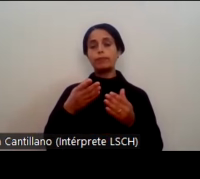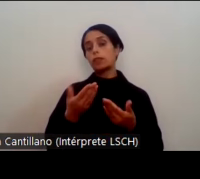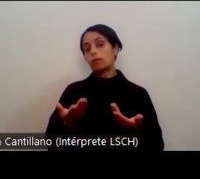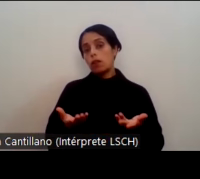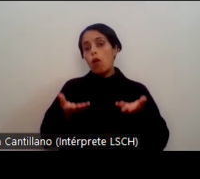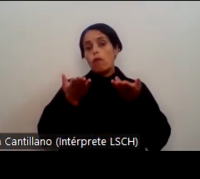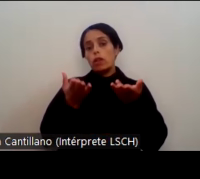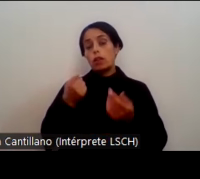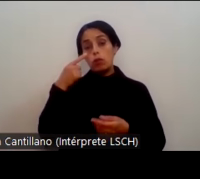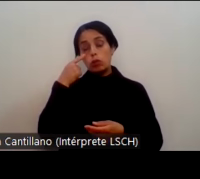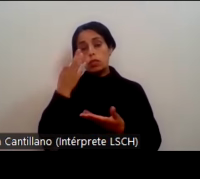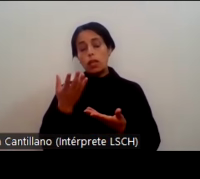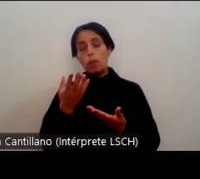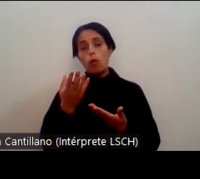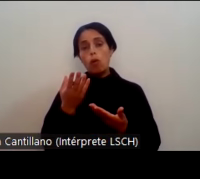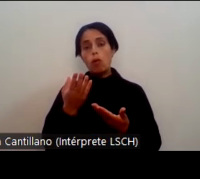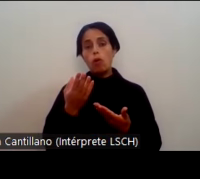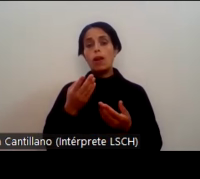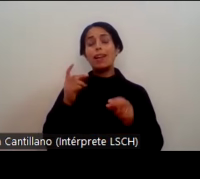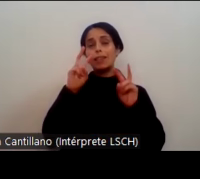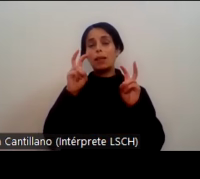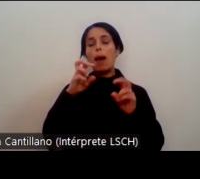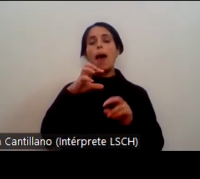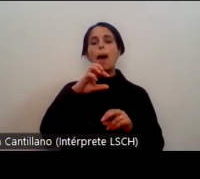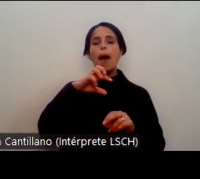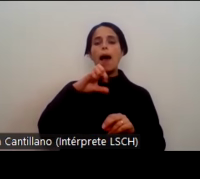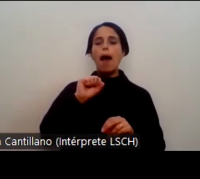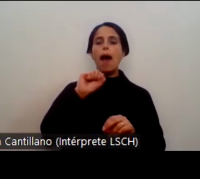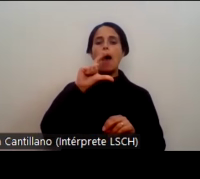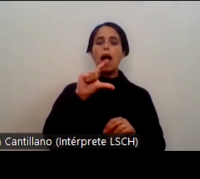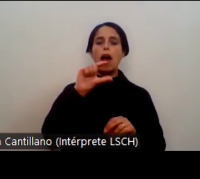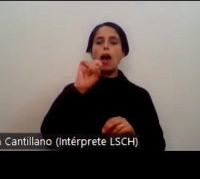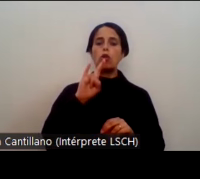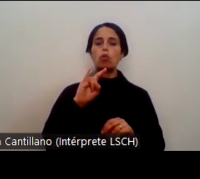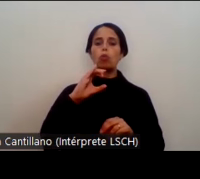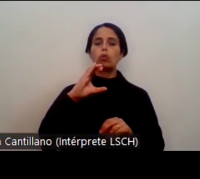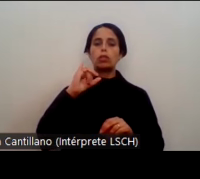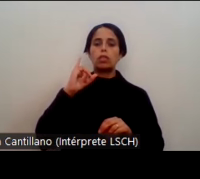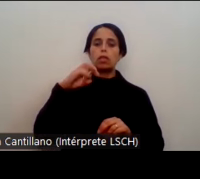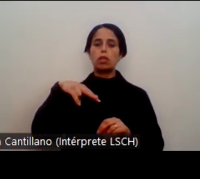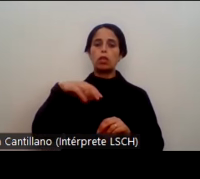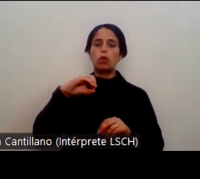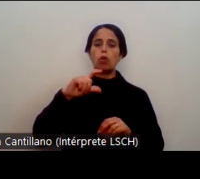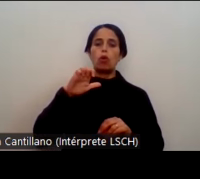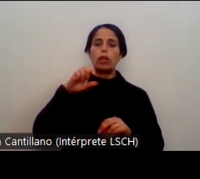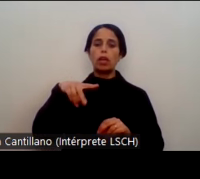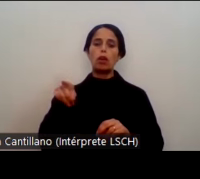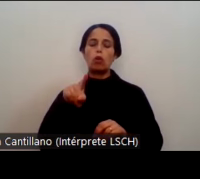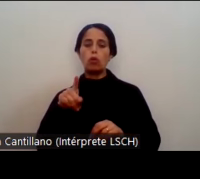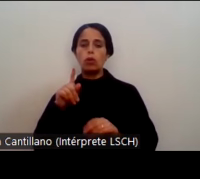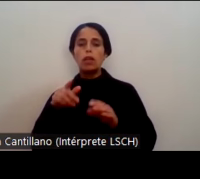nosotros conocemos la parafernalia alucinógena, porque tanto tabletas, como esta tableta que vemos aquí en